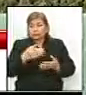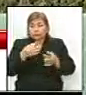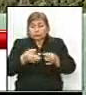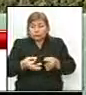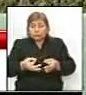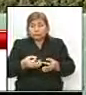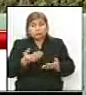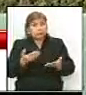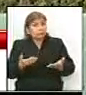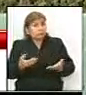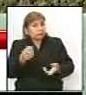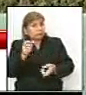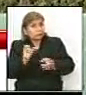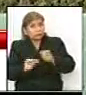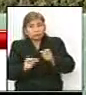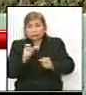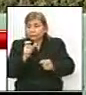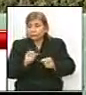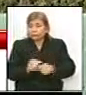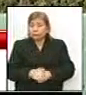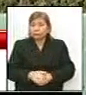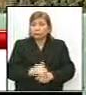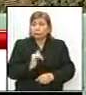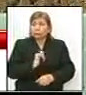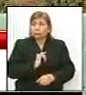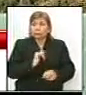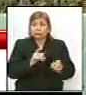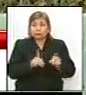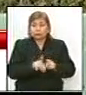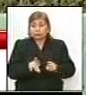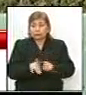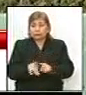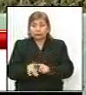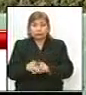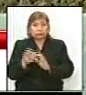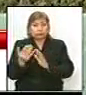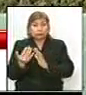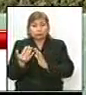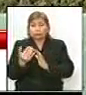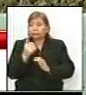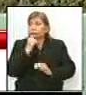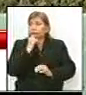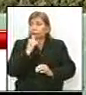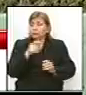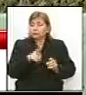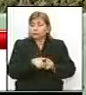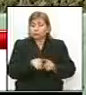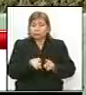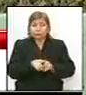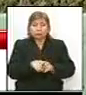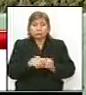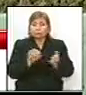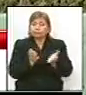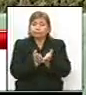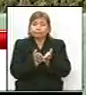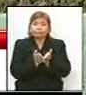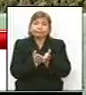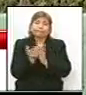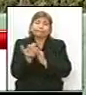para la gente, que yo también lo he esperado con una, así, con bombo y platillo, como se podría